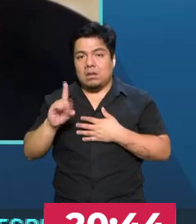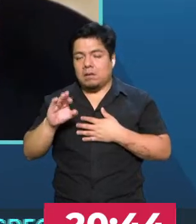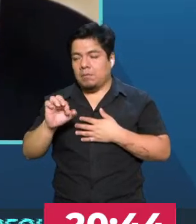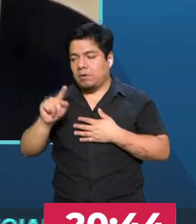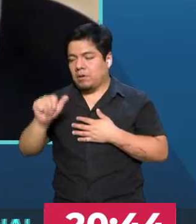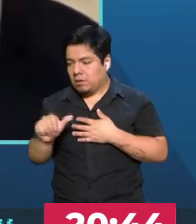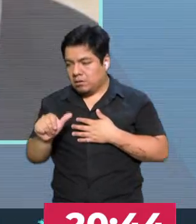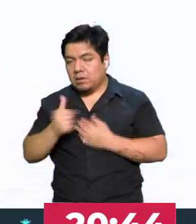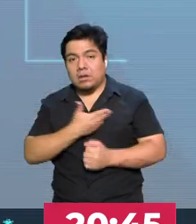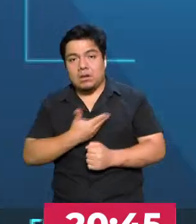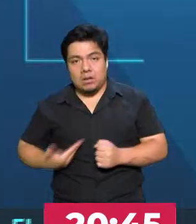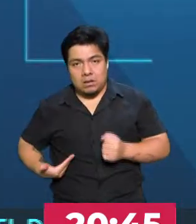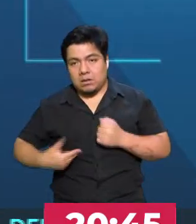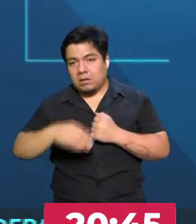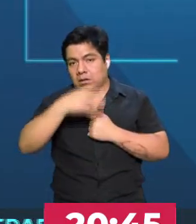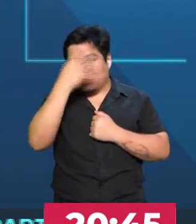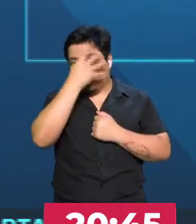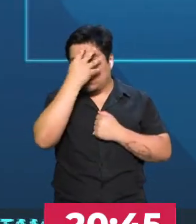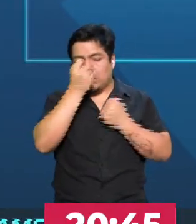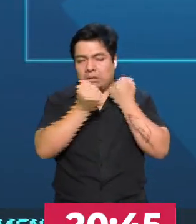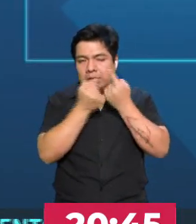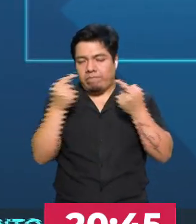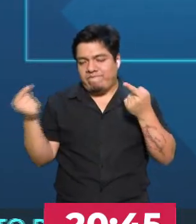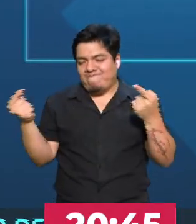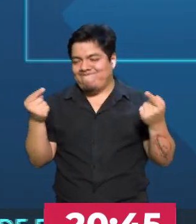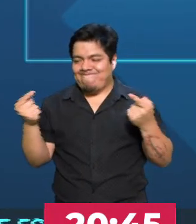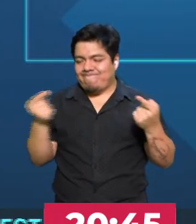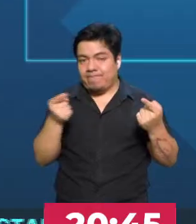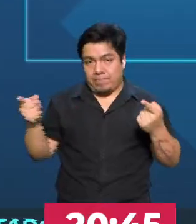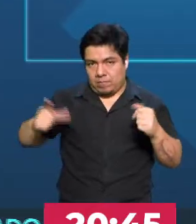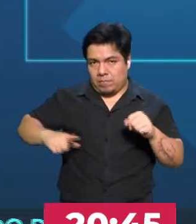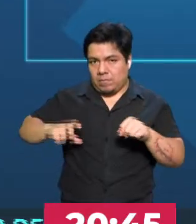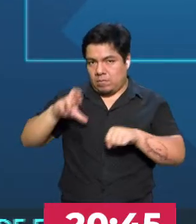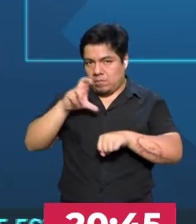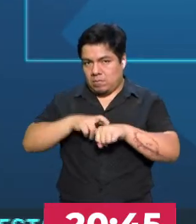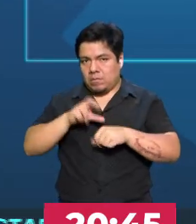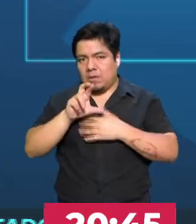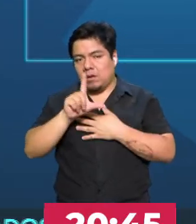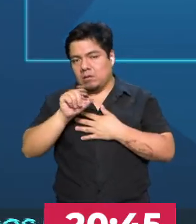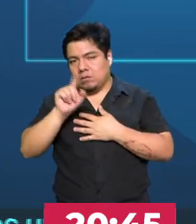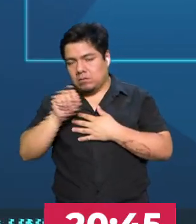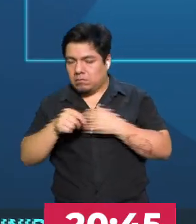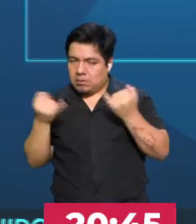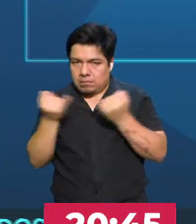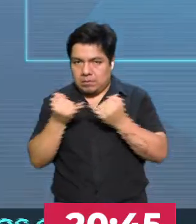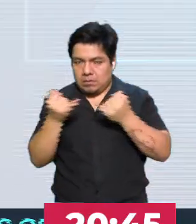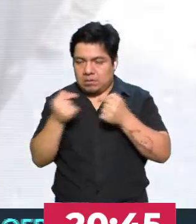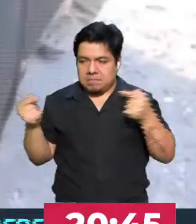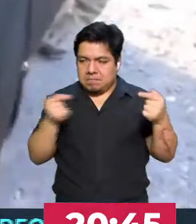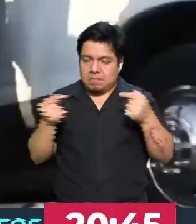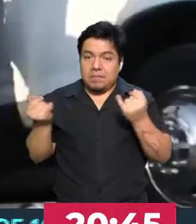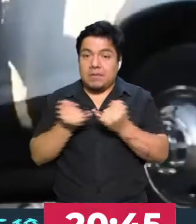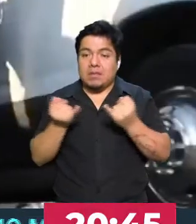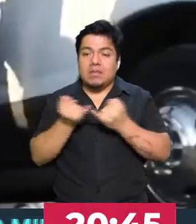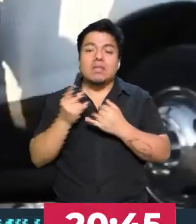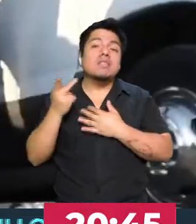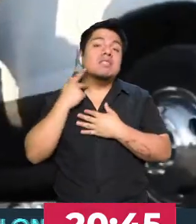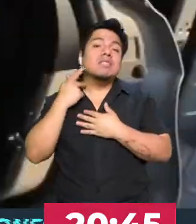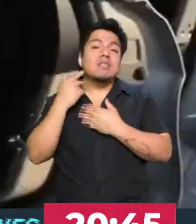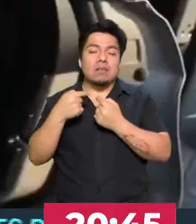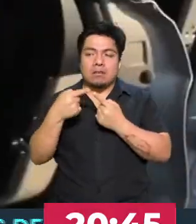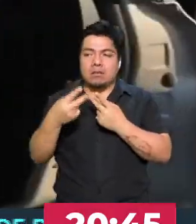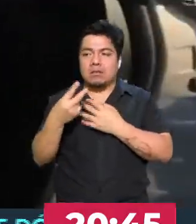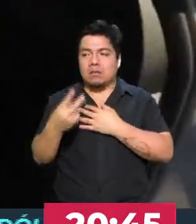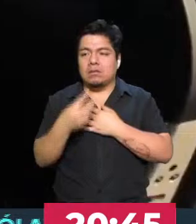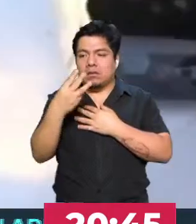El presidente Trump ha tenido algunas diferencias con el actual gobernador Newsom, que también tiene aspiraciones políticas. En los próximos 2-3 años